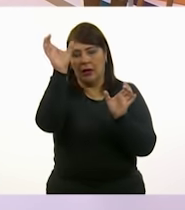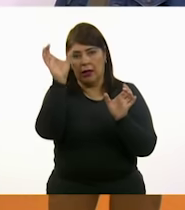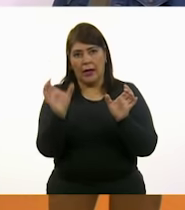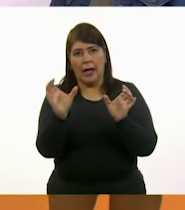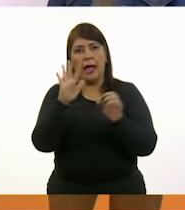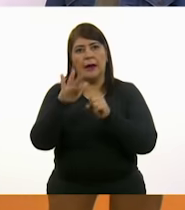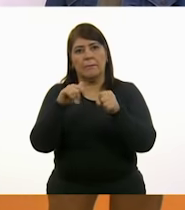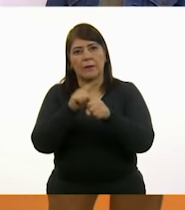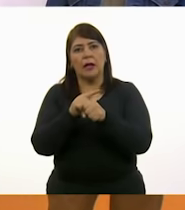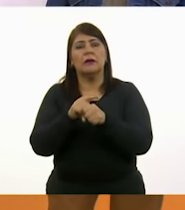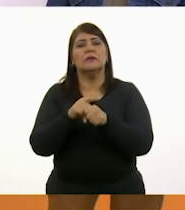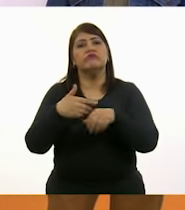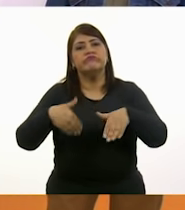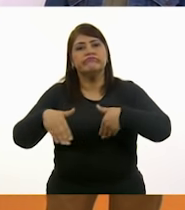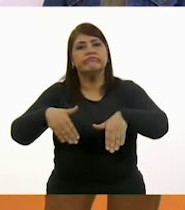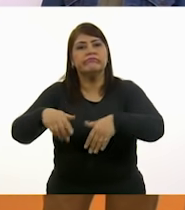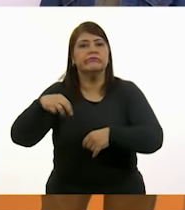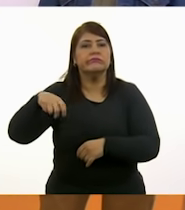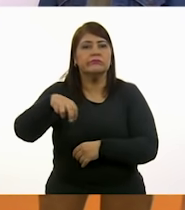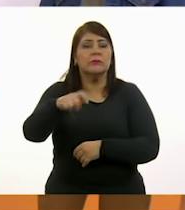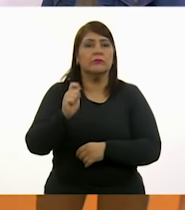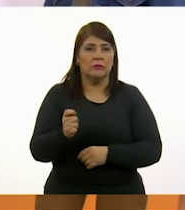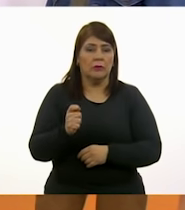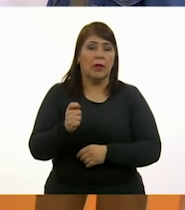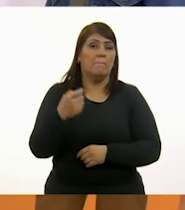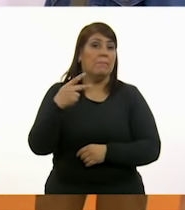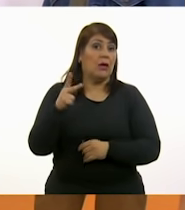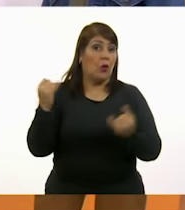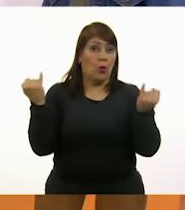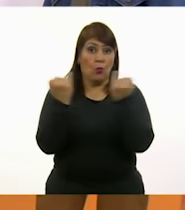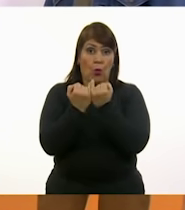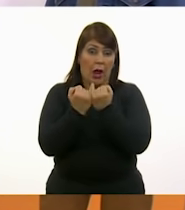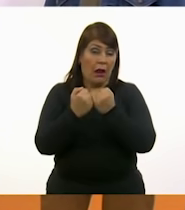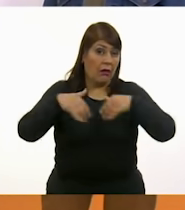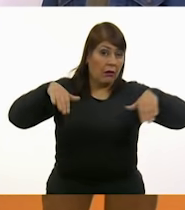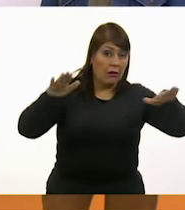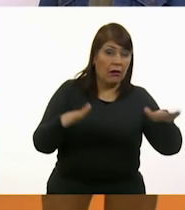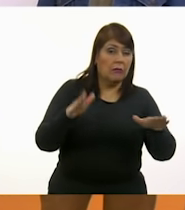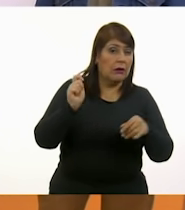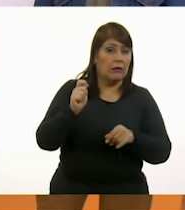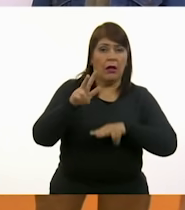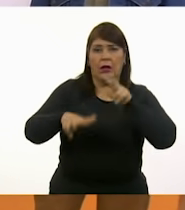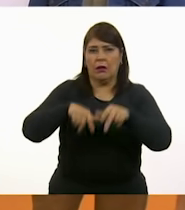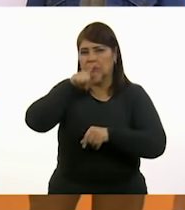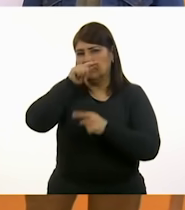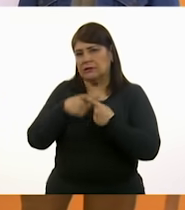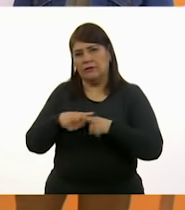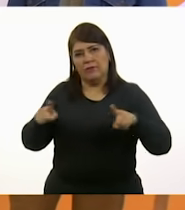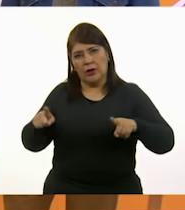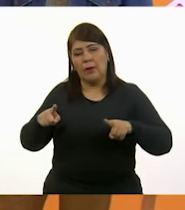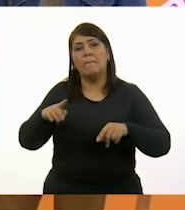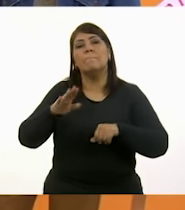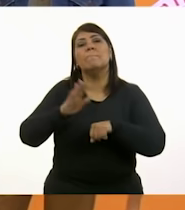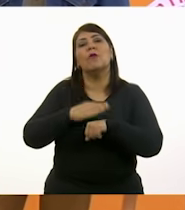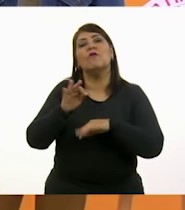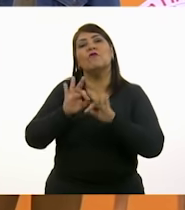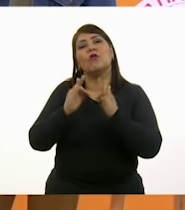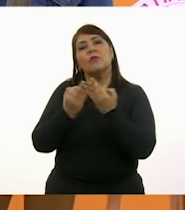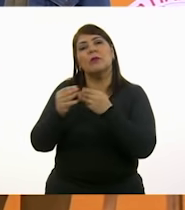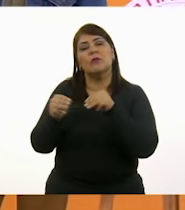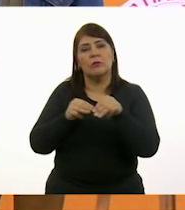avestruz es un ave, pero no se encuentra de los que vuelan Porque estamos hablando por desplazamiento Y entonces,